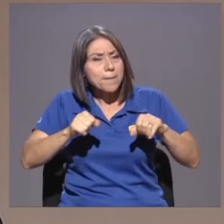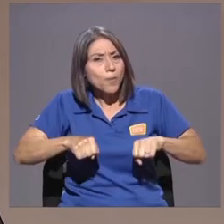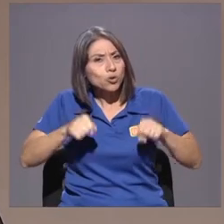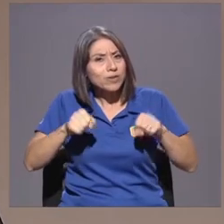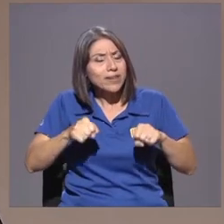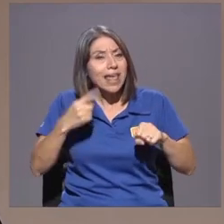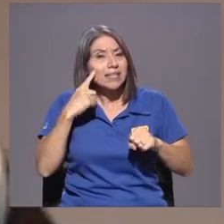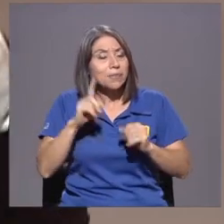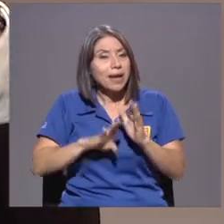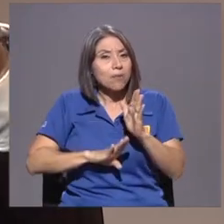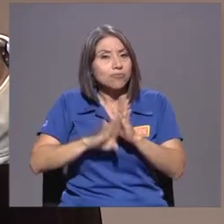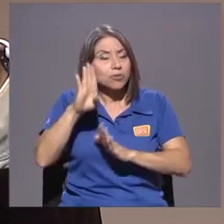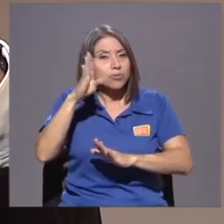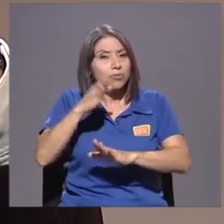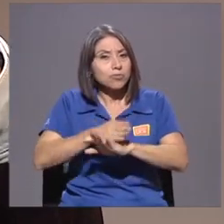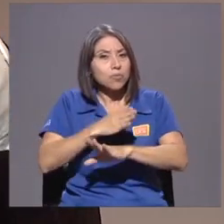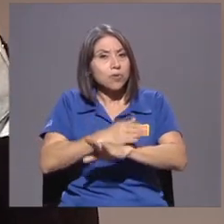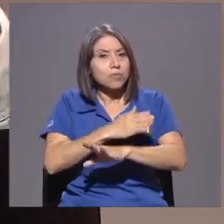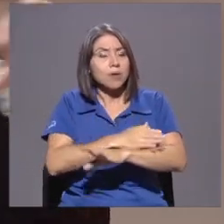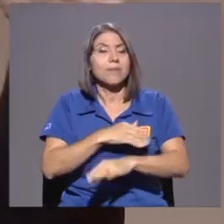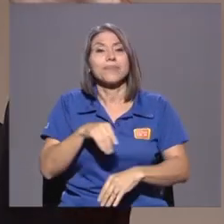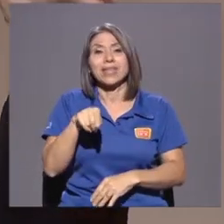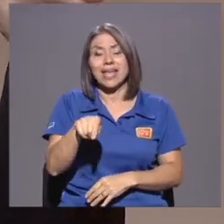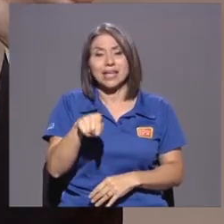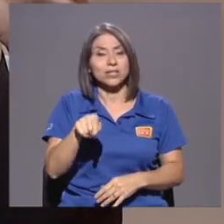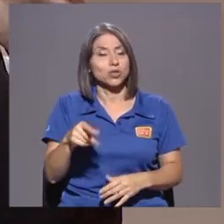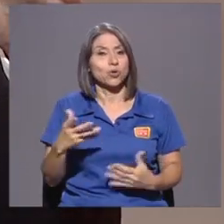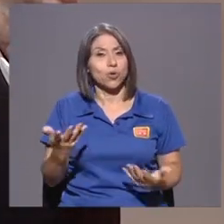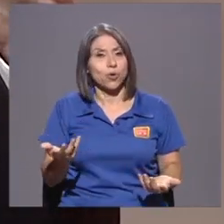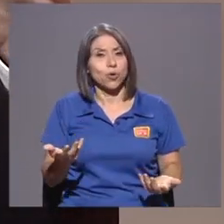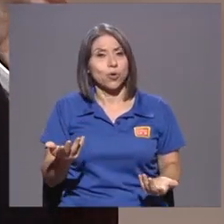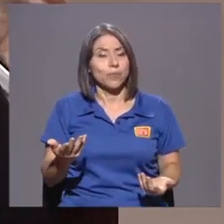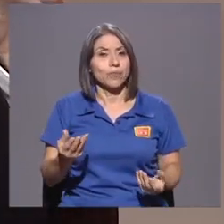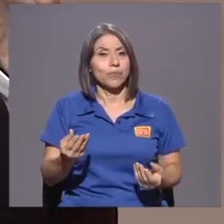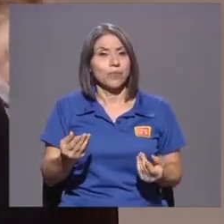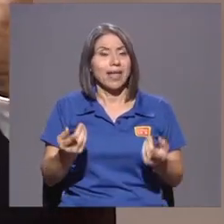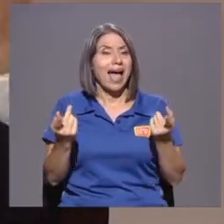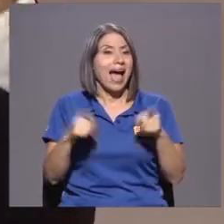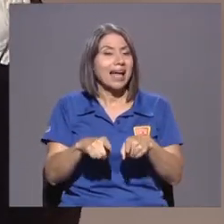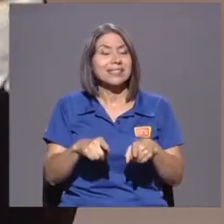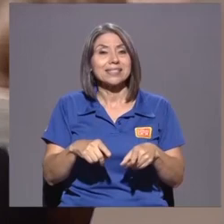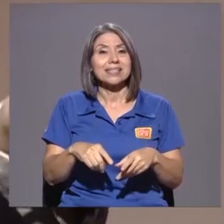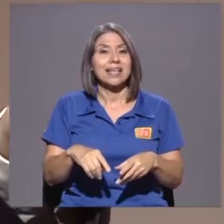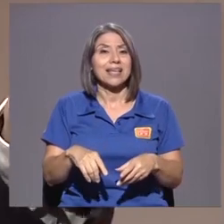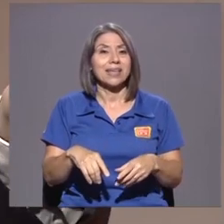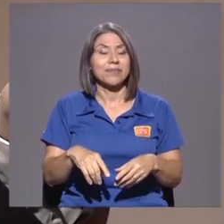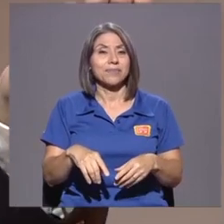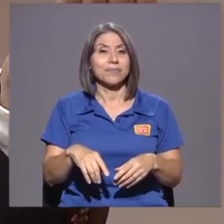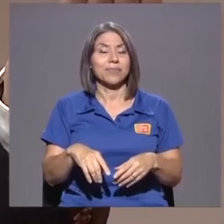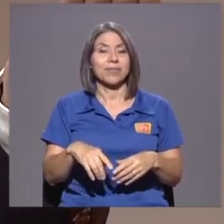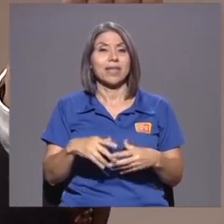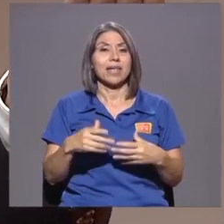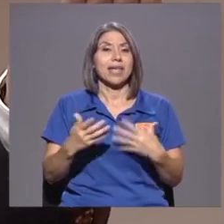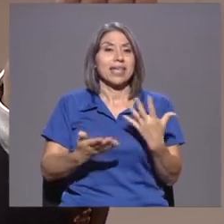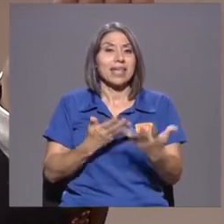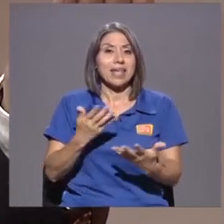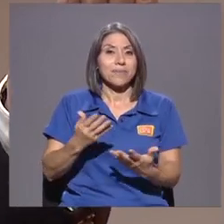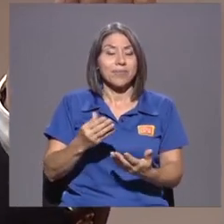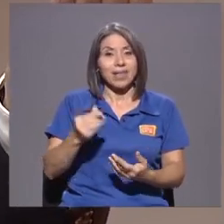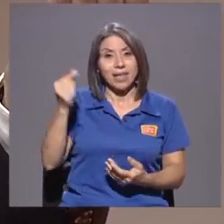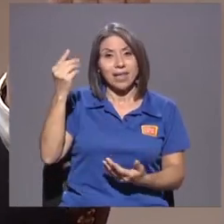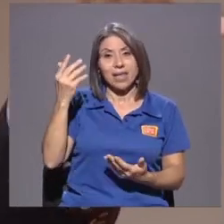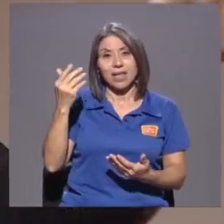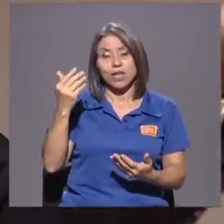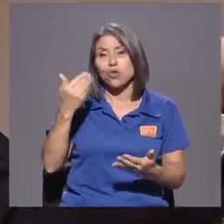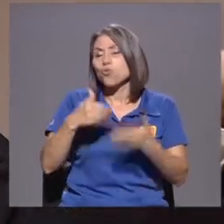y eso a su vez y lo que hace es crear el gobierno del signo que